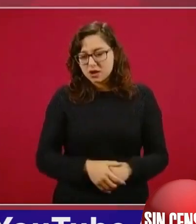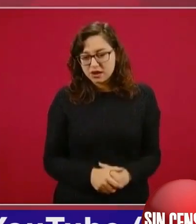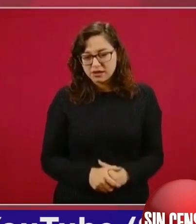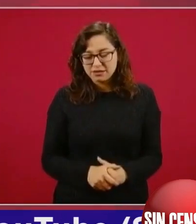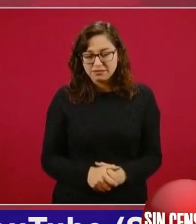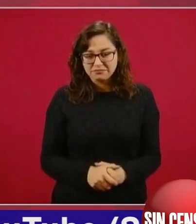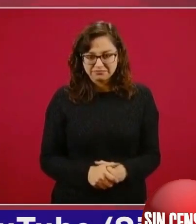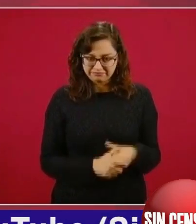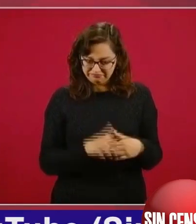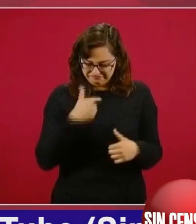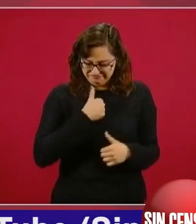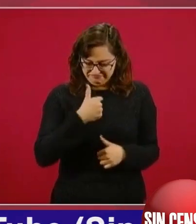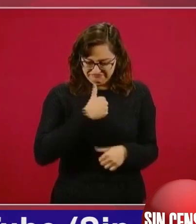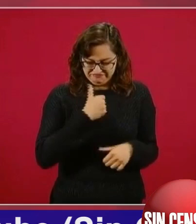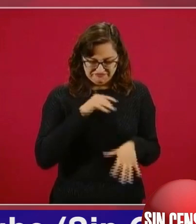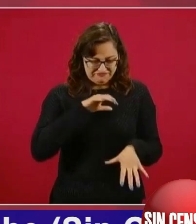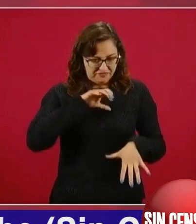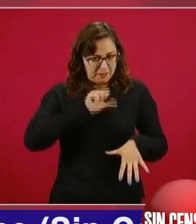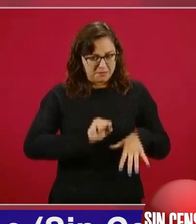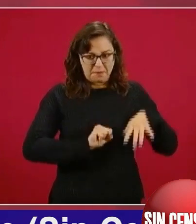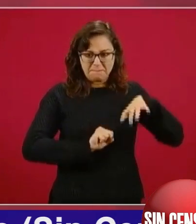vamos a ascender.